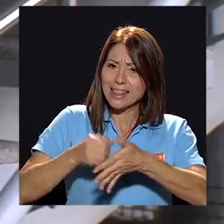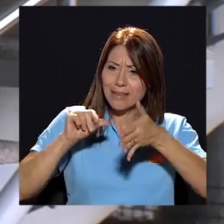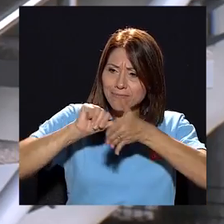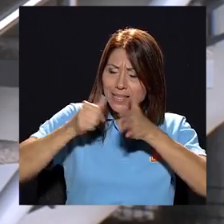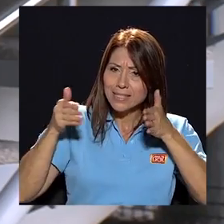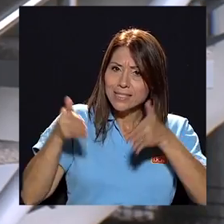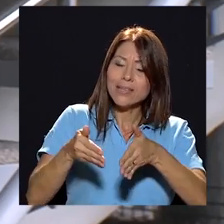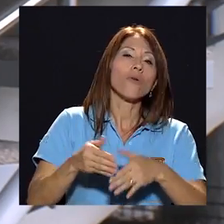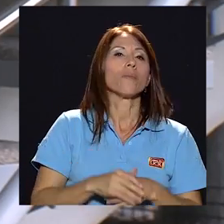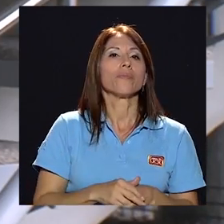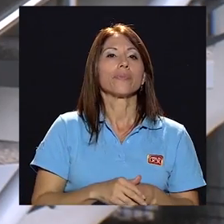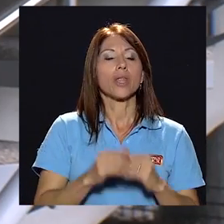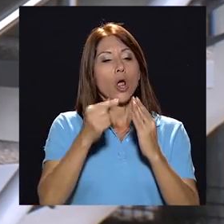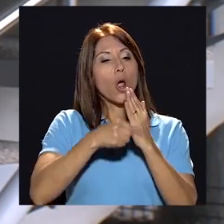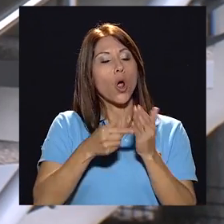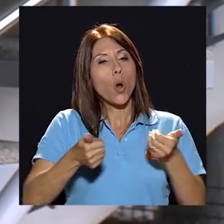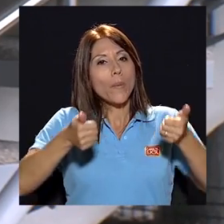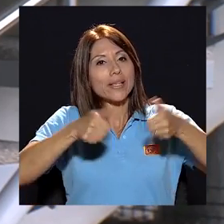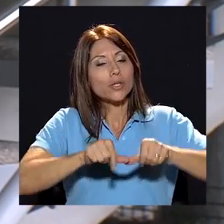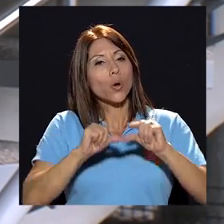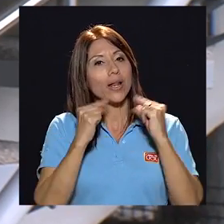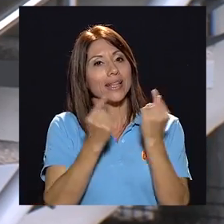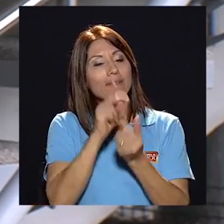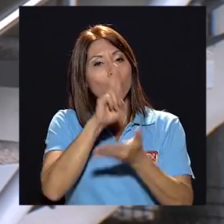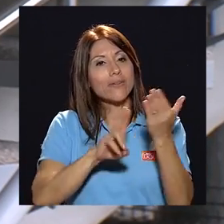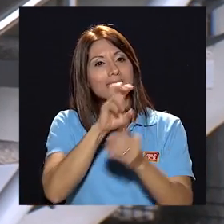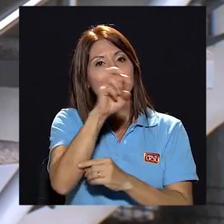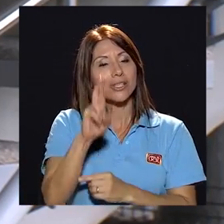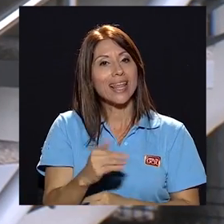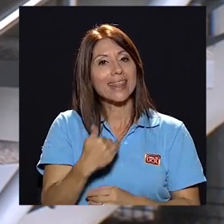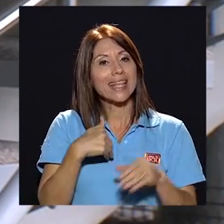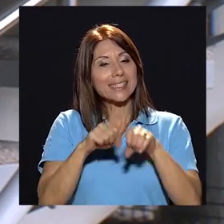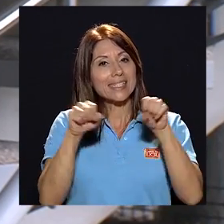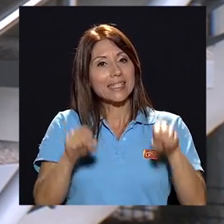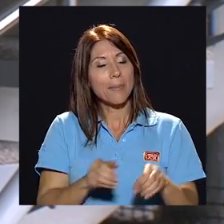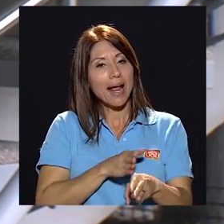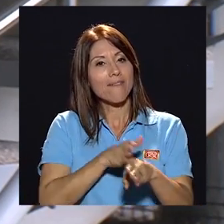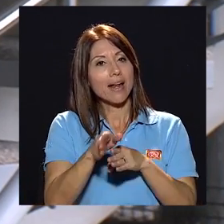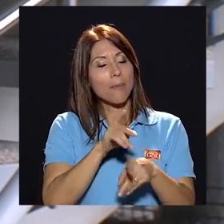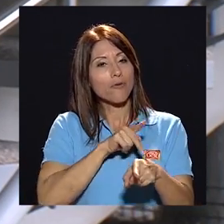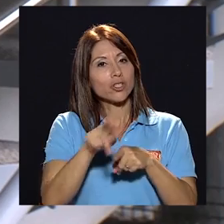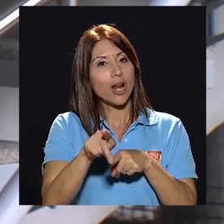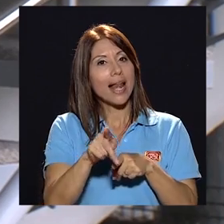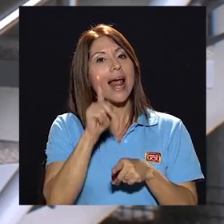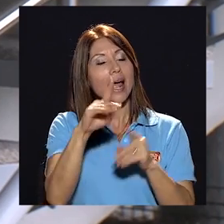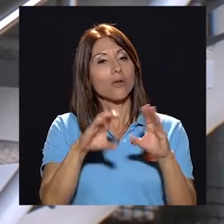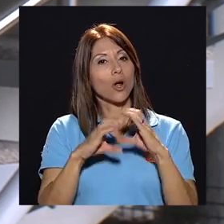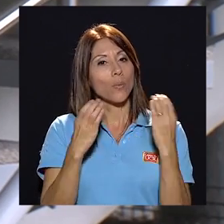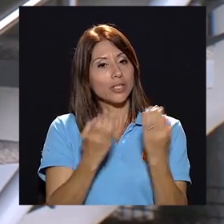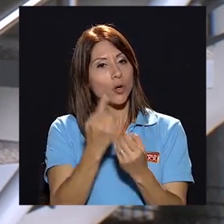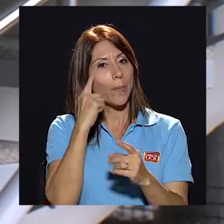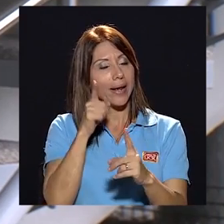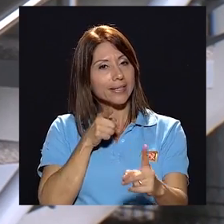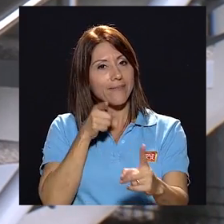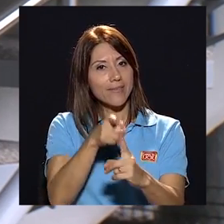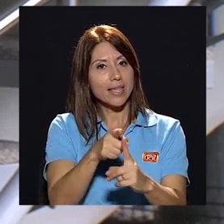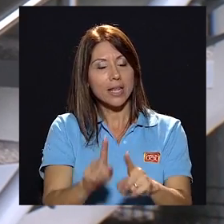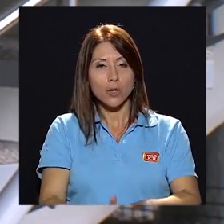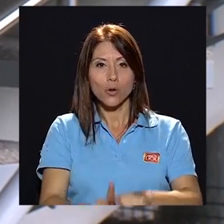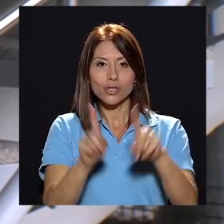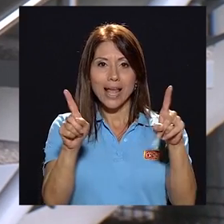según la convención colectiva la universidad de Costa Rica cuenta con un sistema de carrera profesional de hecho hay una comisión para este fin